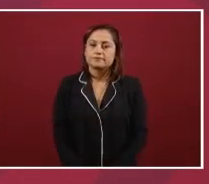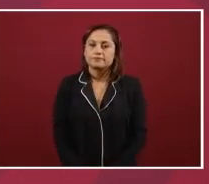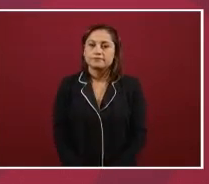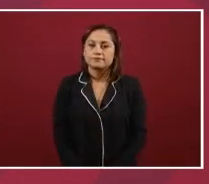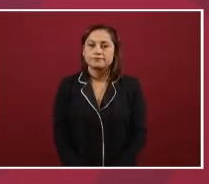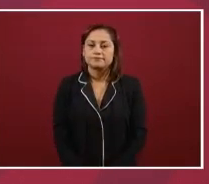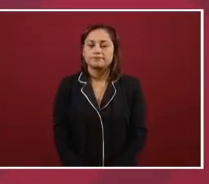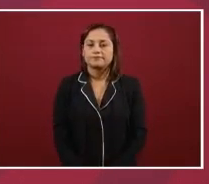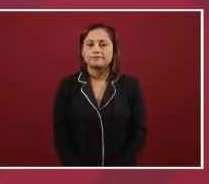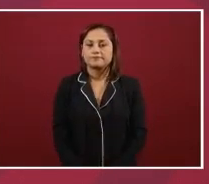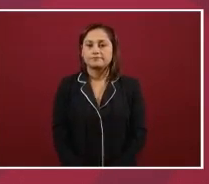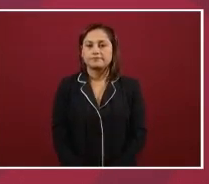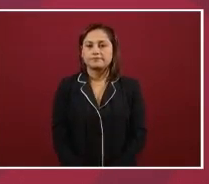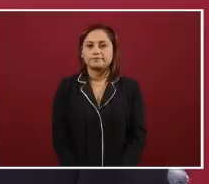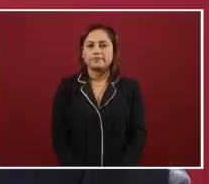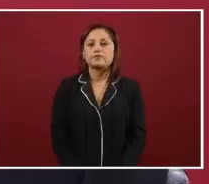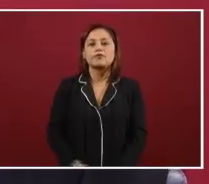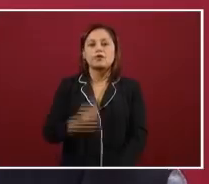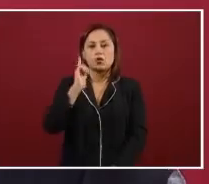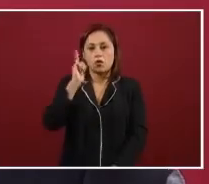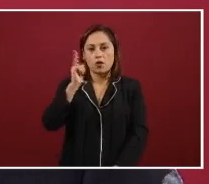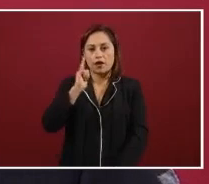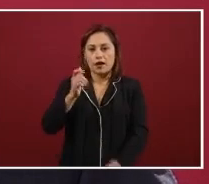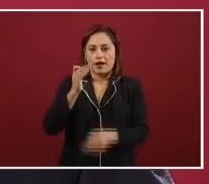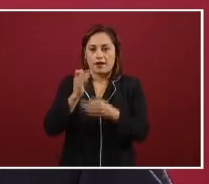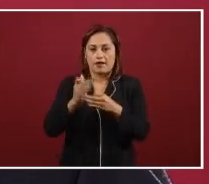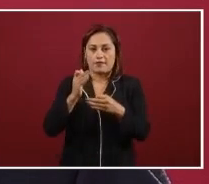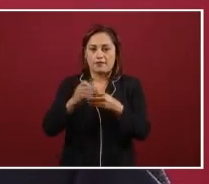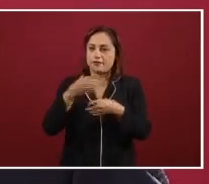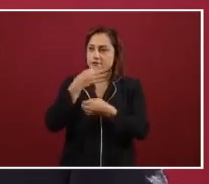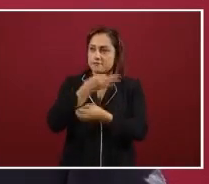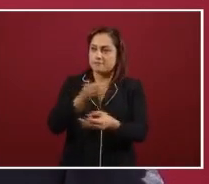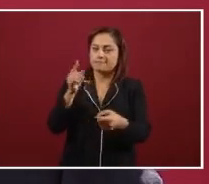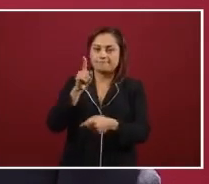Ojalá y les llegue este mensaje